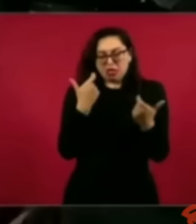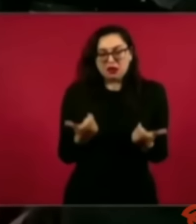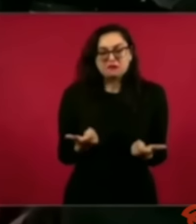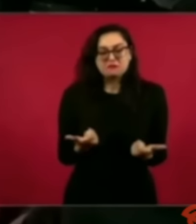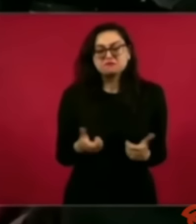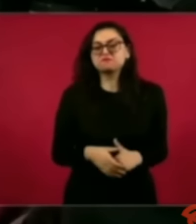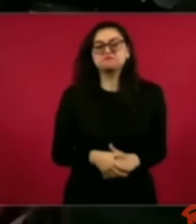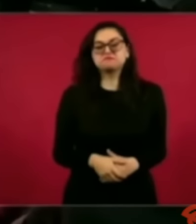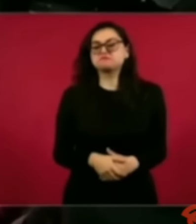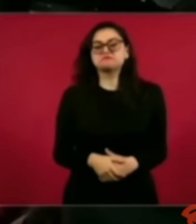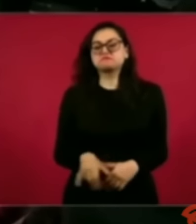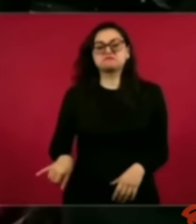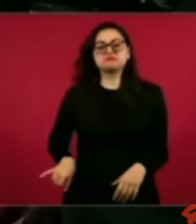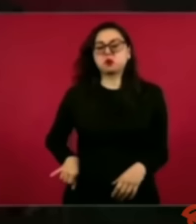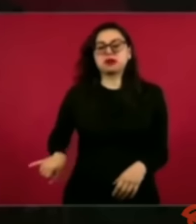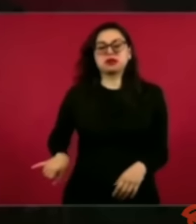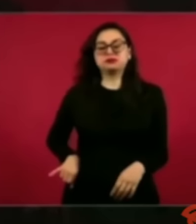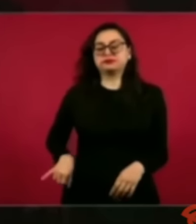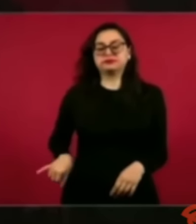no me interesa.